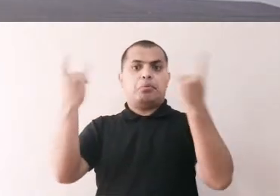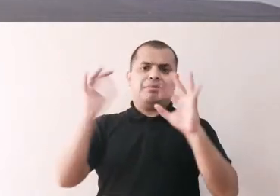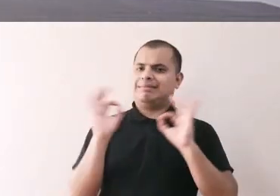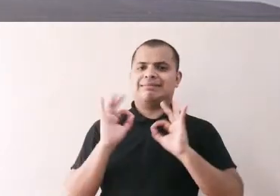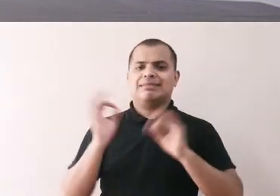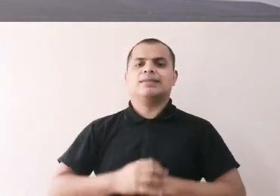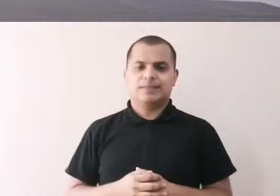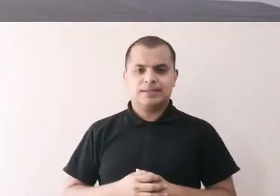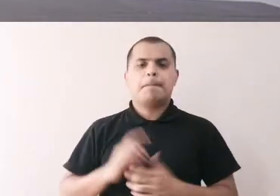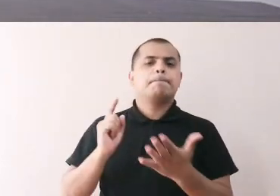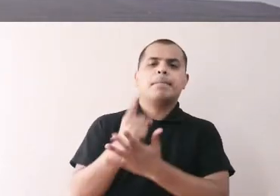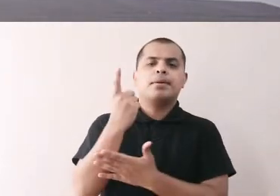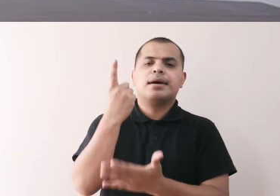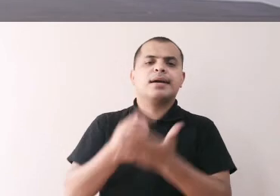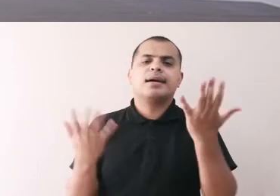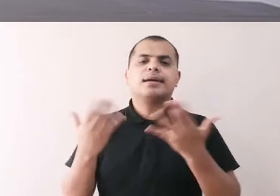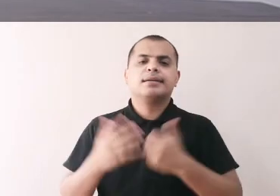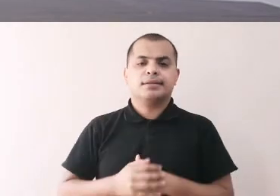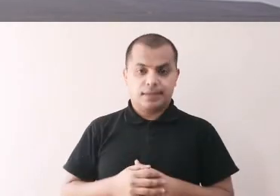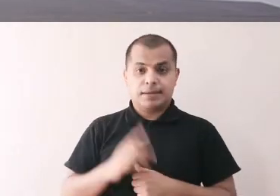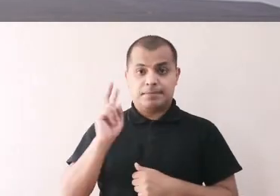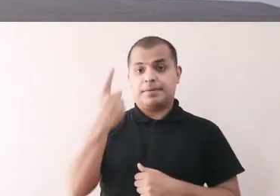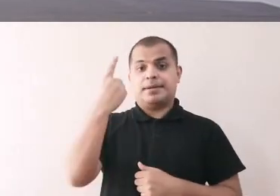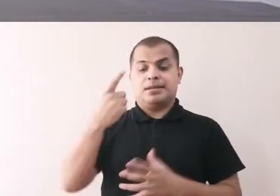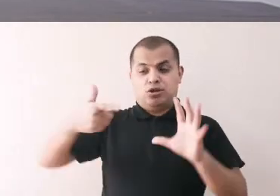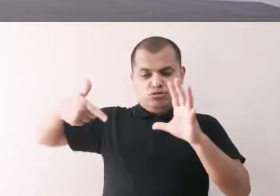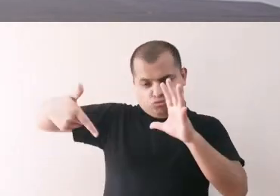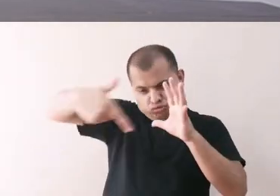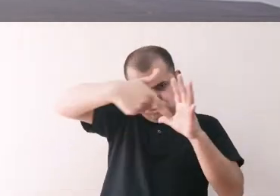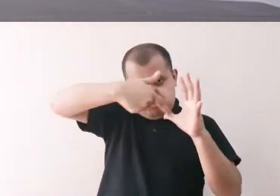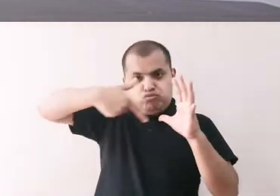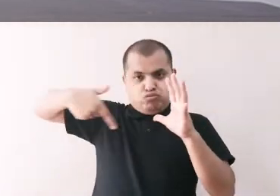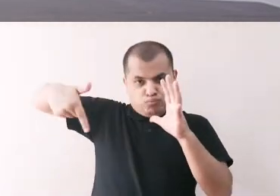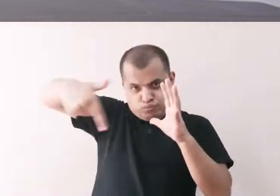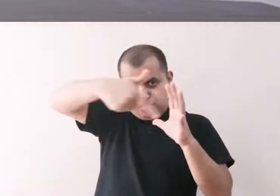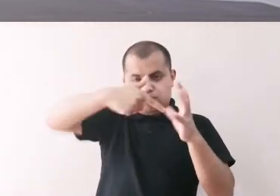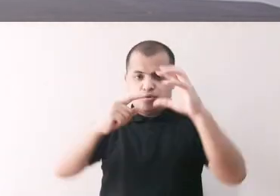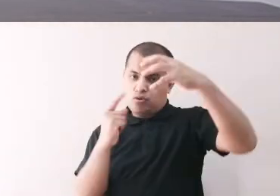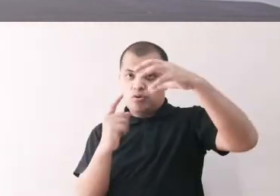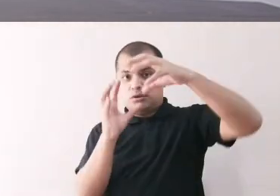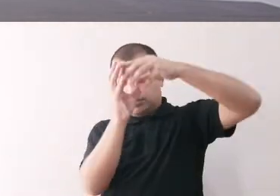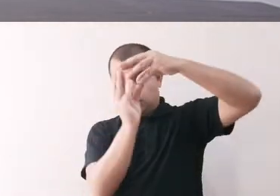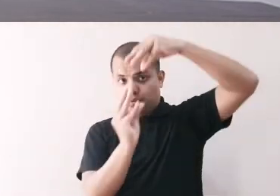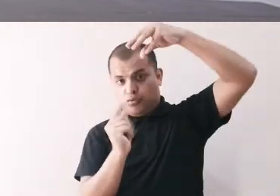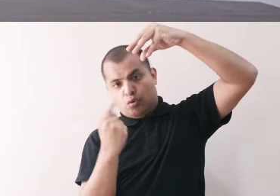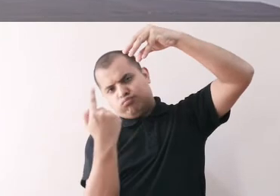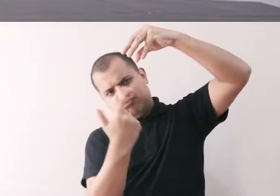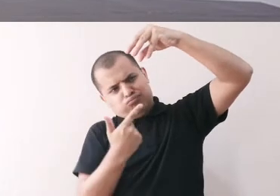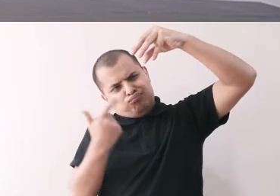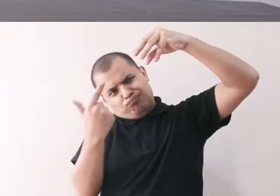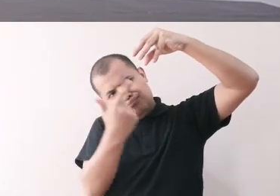se ha despegado. ¿Qué es lo primero que voy a hacer? Le voy a poner bastante silicona alrededor de la parte de abajo del